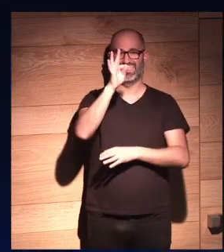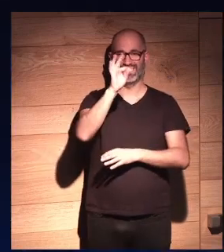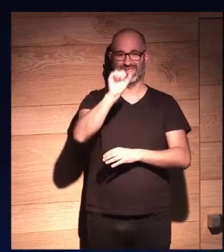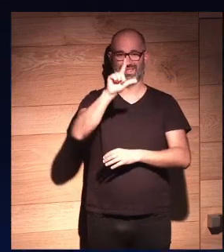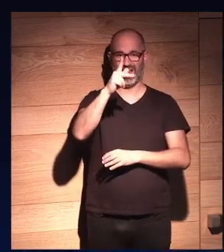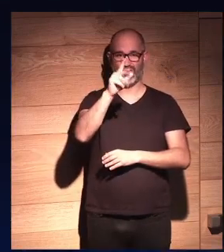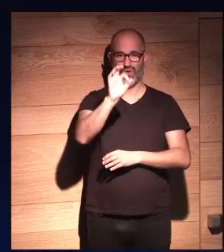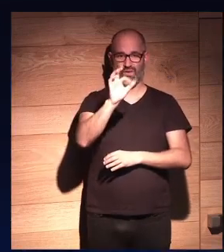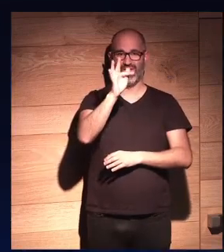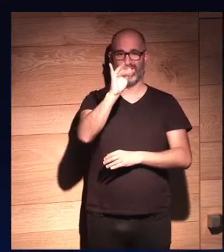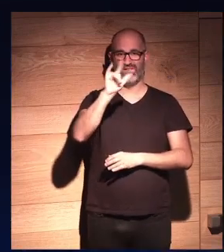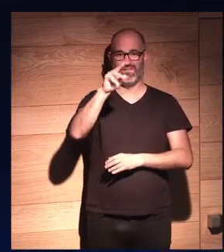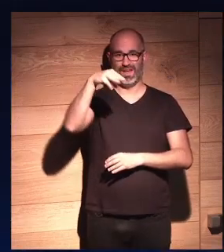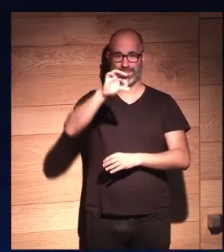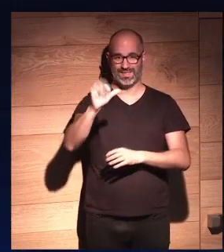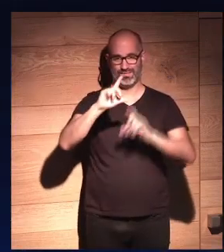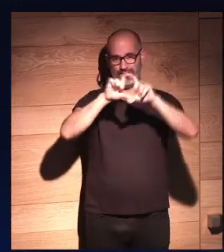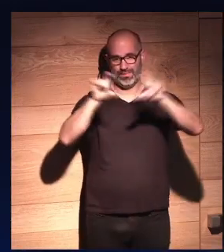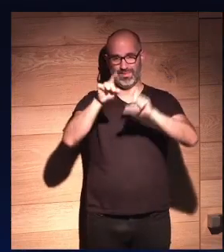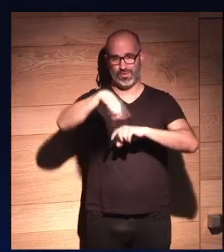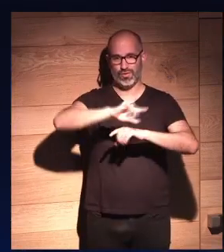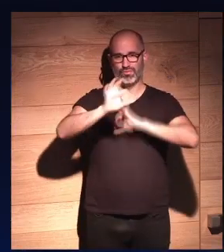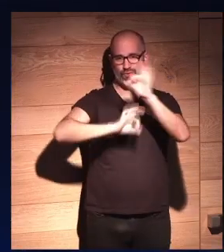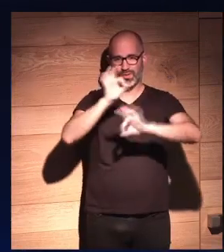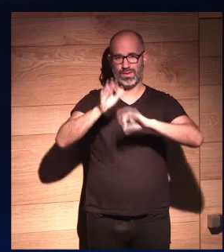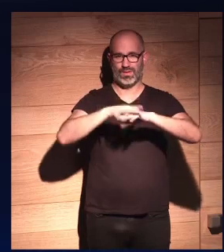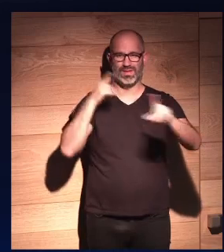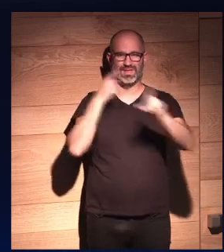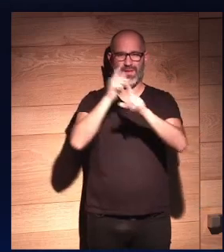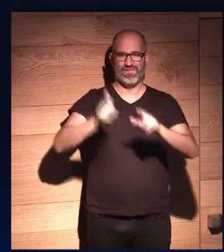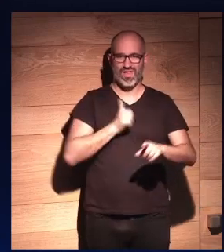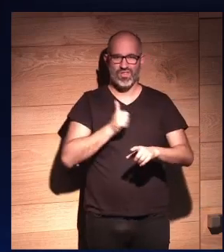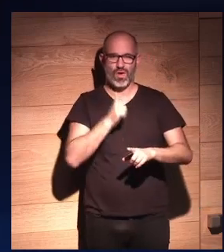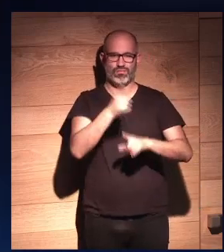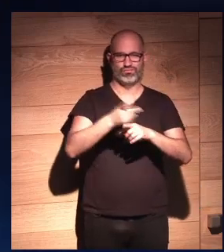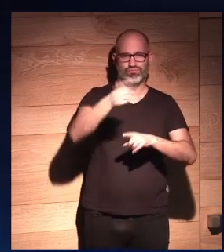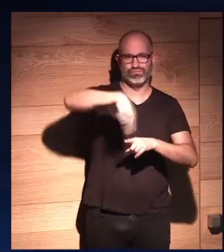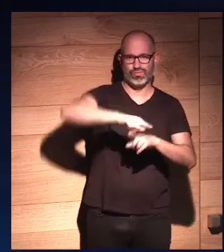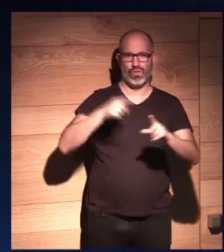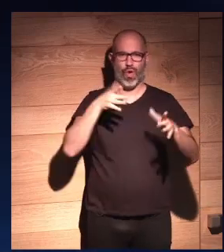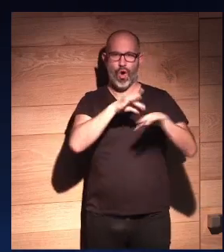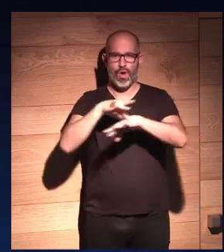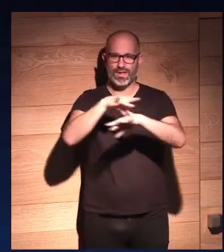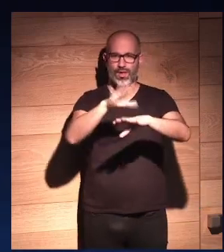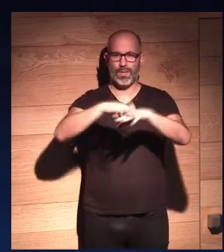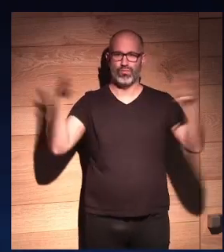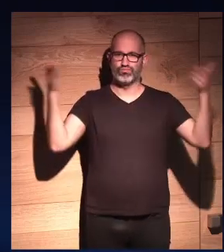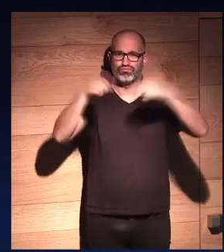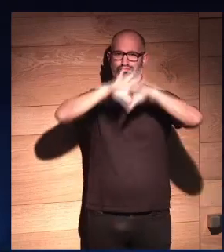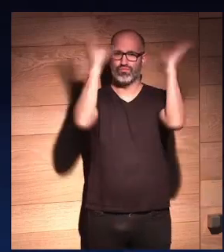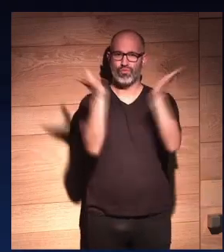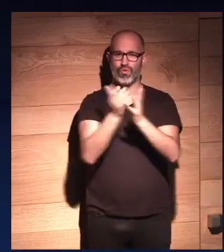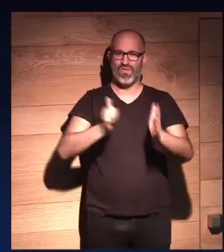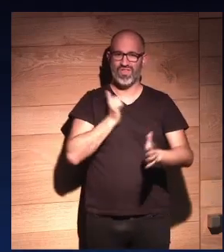hacer contenidos digitales, tanto de branded content, de ficción e idealmente orientarnos hacia el mundo de la ficción y